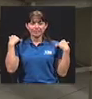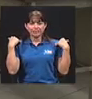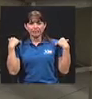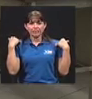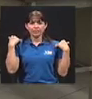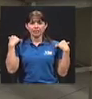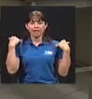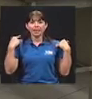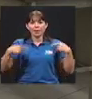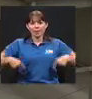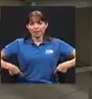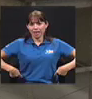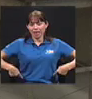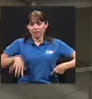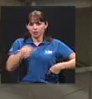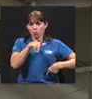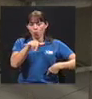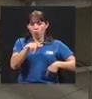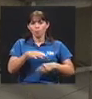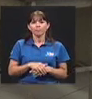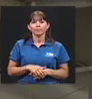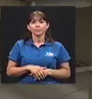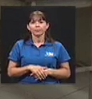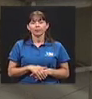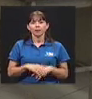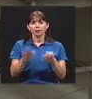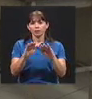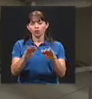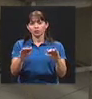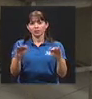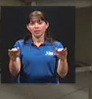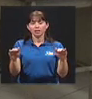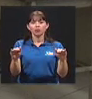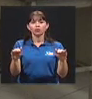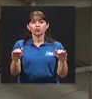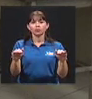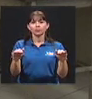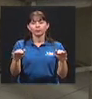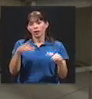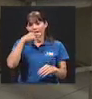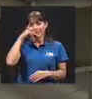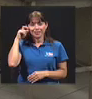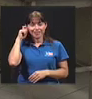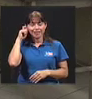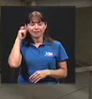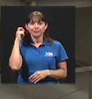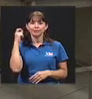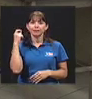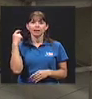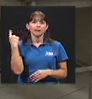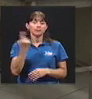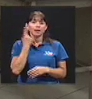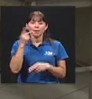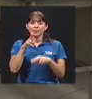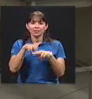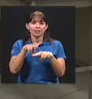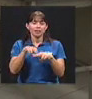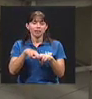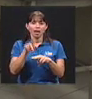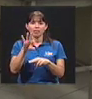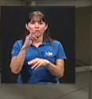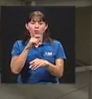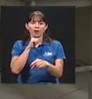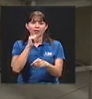alto y las caderas igual, en igual condición. Los niños las niñas tienden a sentarse en